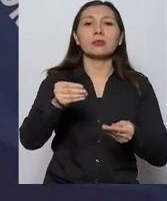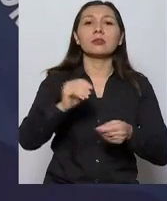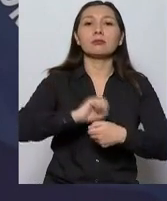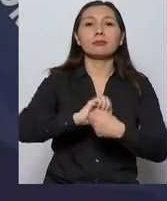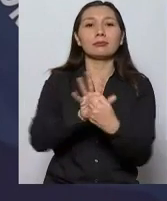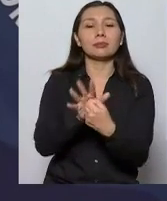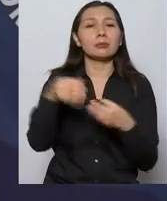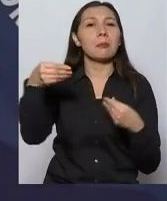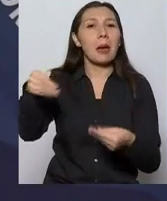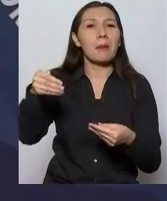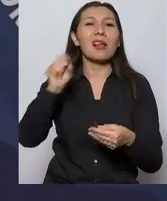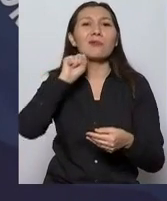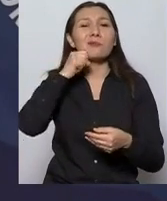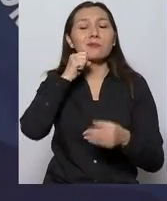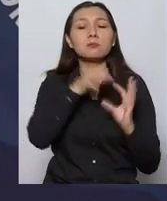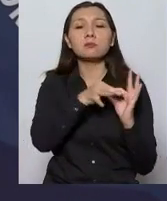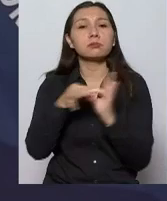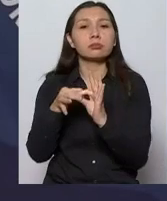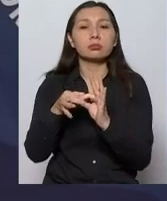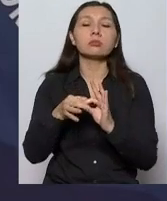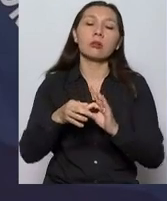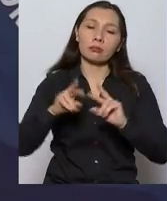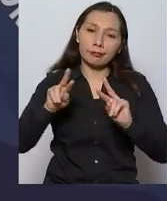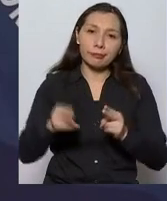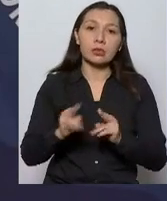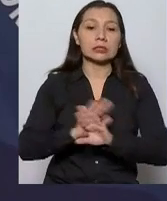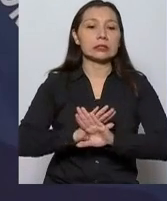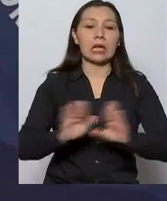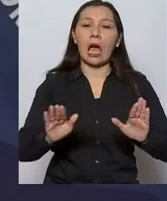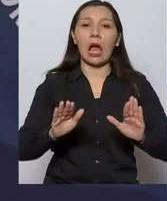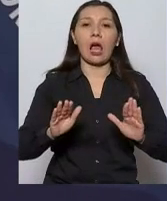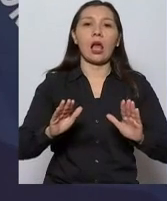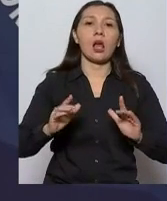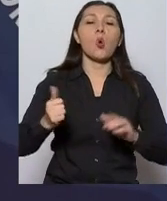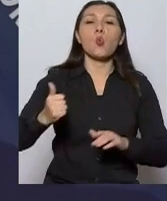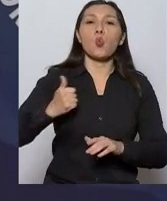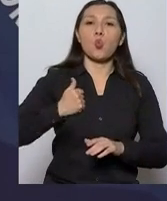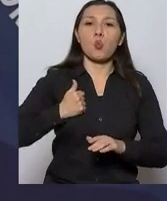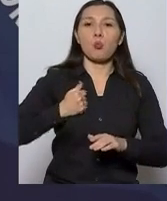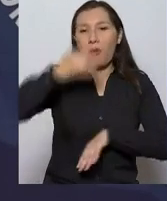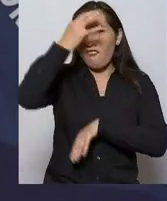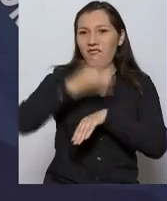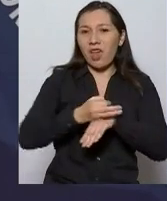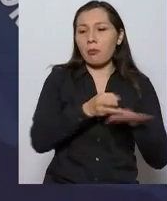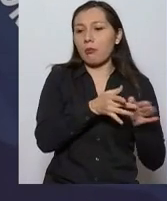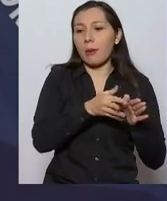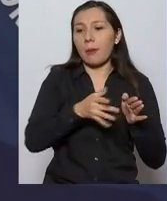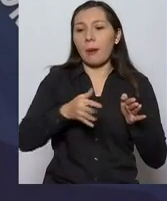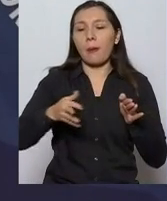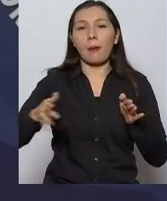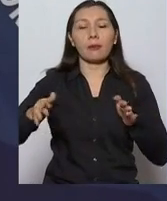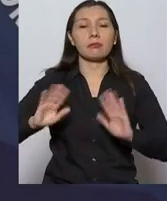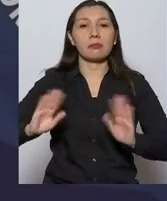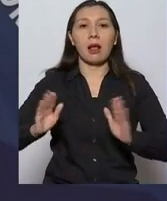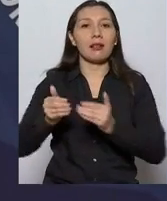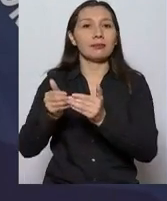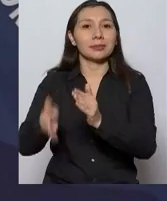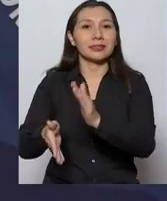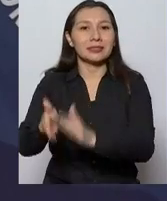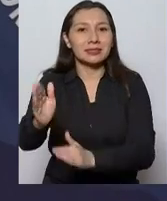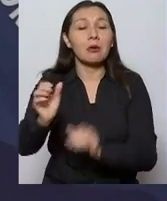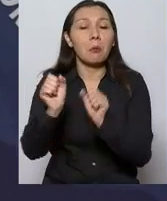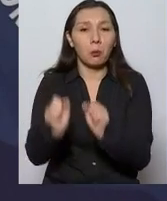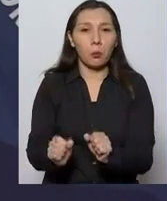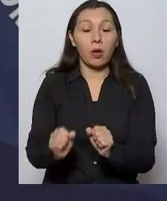Que efectivamente la persona ya superó, está de alta de la enfermedad, sin poder, entendemos